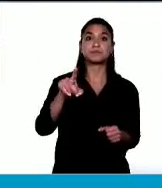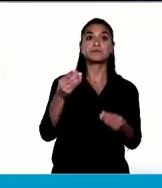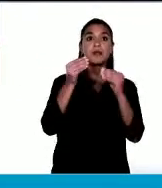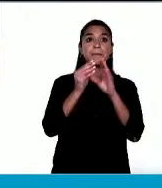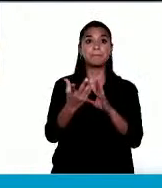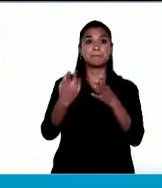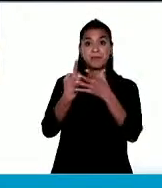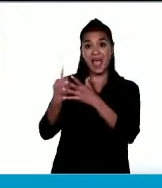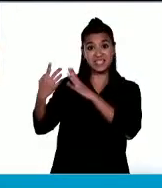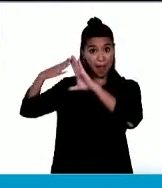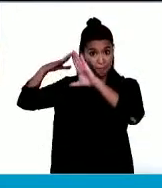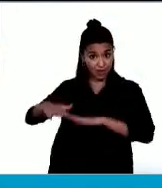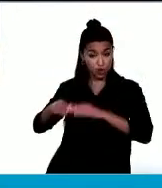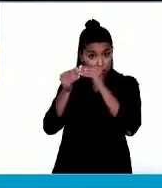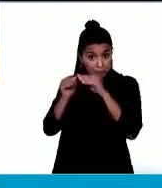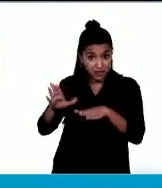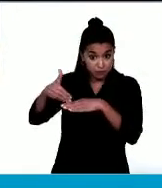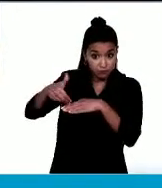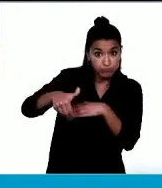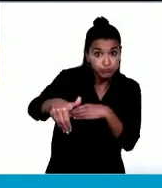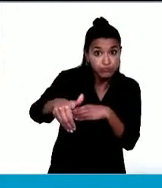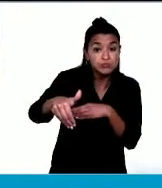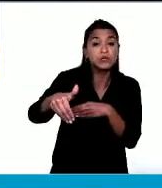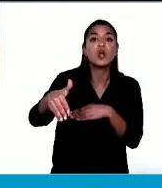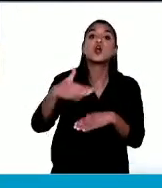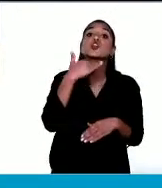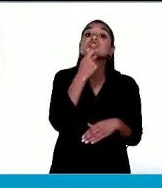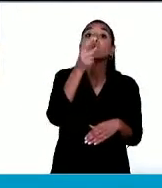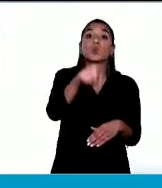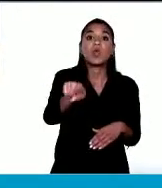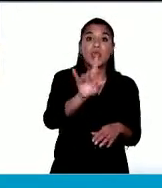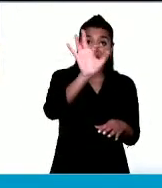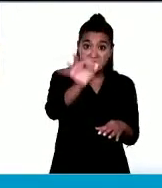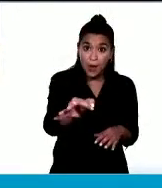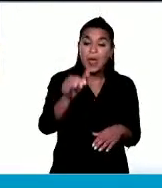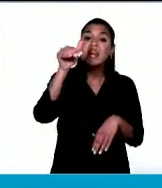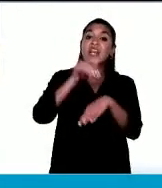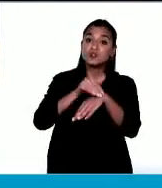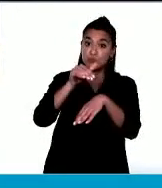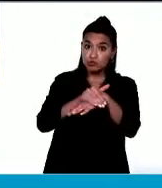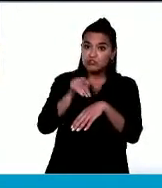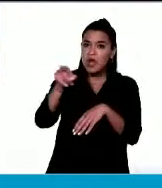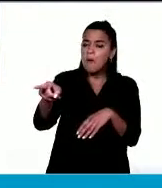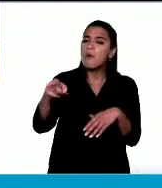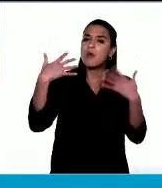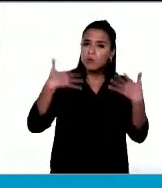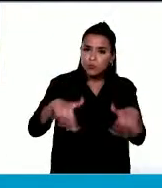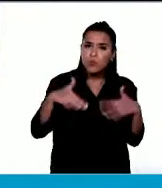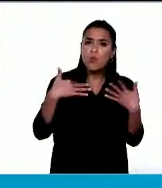aislamiento obligatorio, no sé si lo saben, pero es así, es responsable de decenas